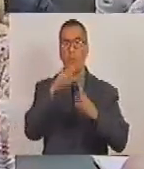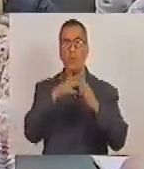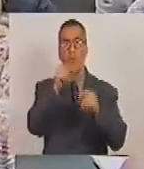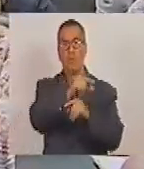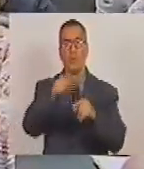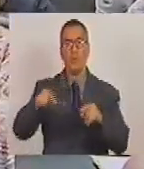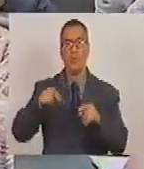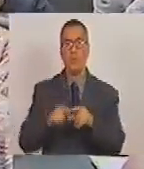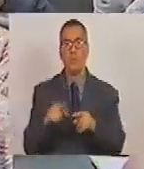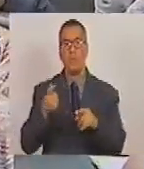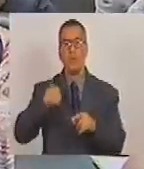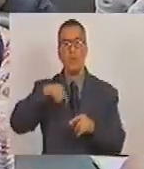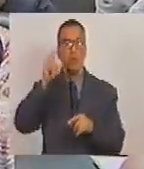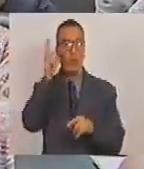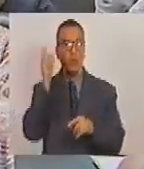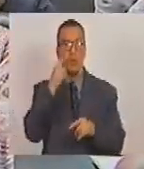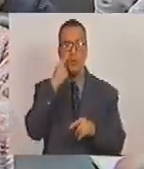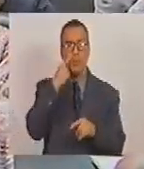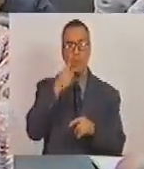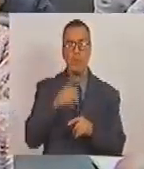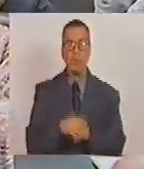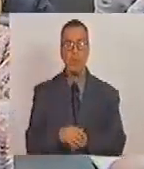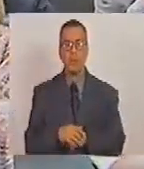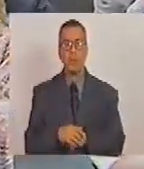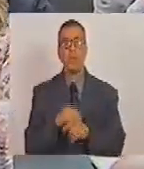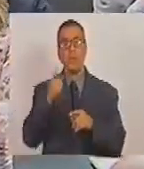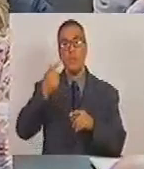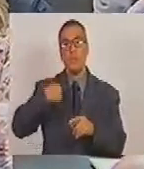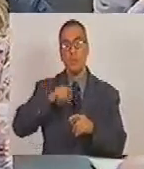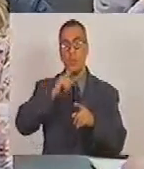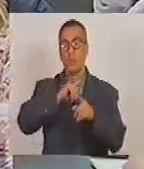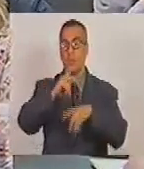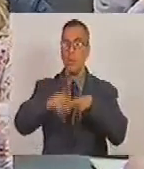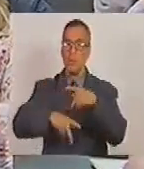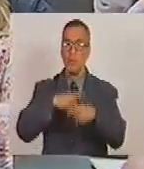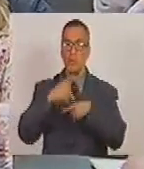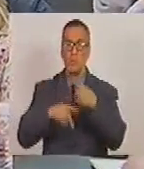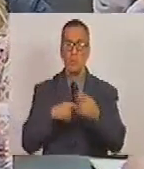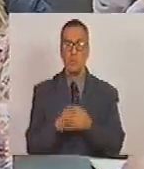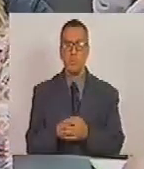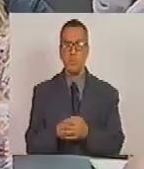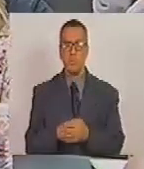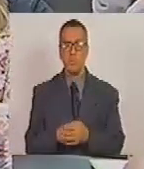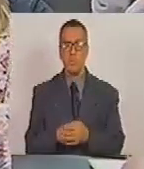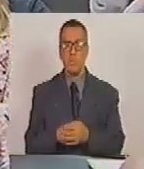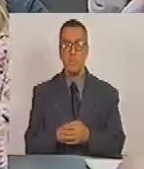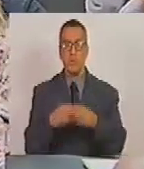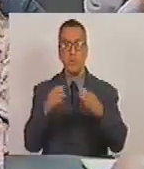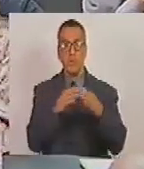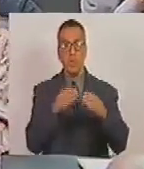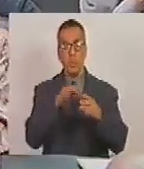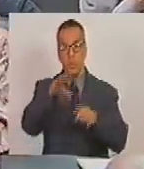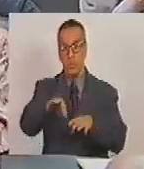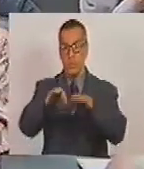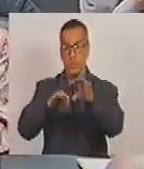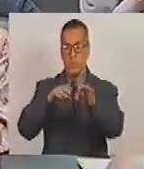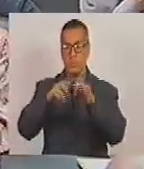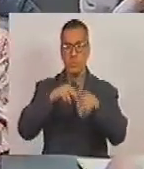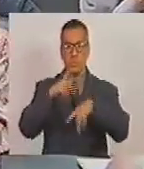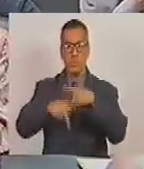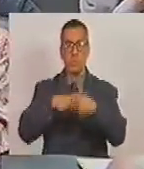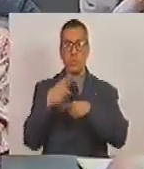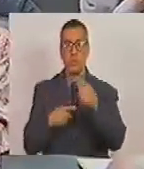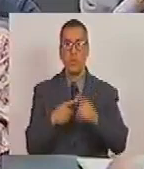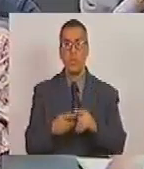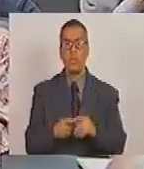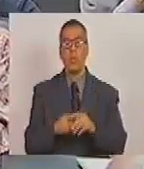ciudadanos y ciudadanas que nos escuchan y nos ven que nos encontramos en pleno proceso de recepción de postulaciones, proceso que